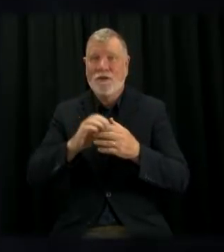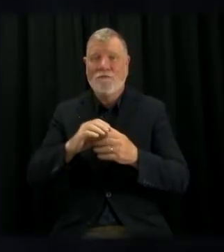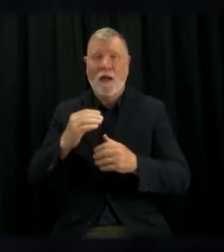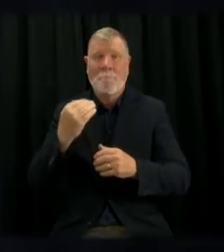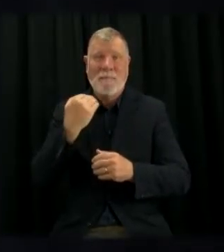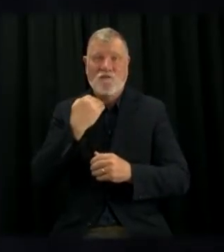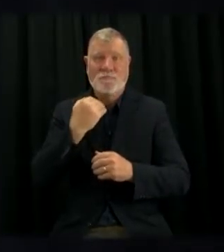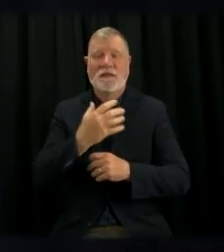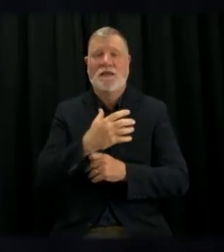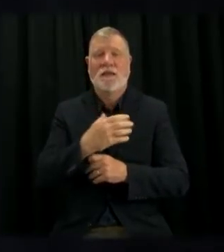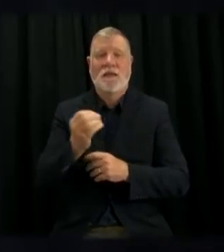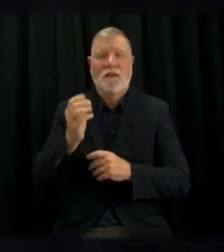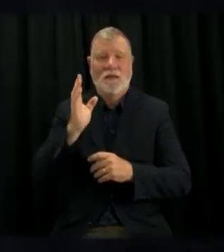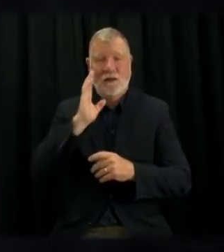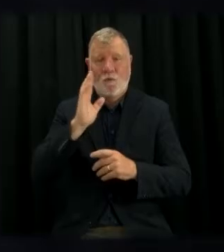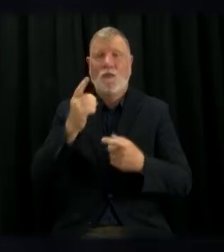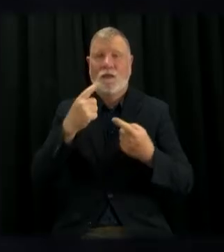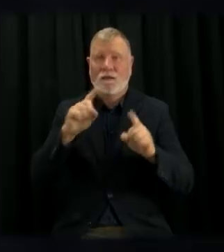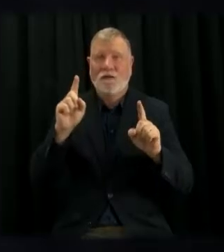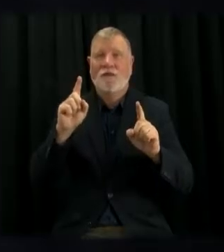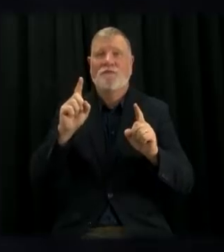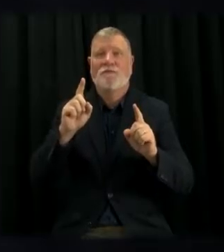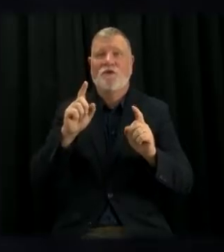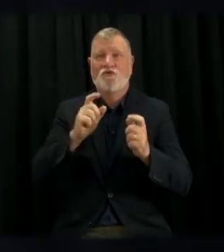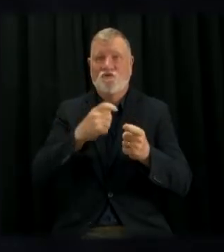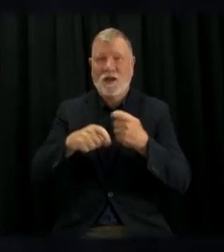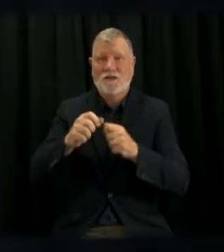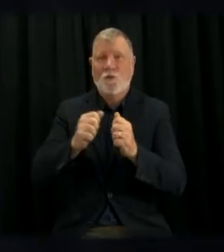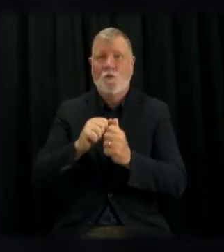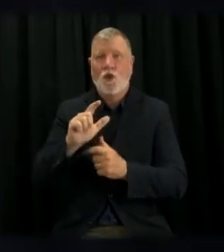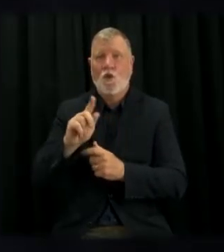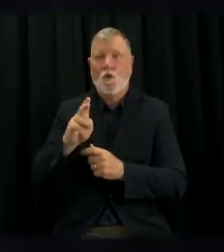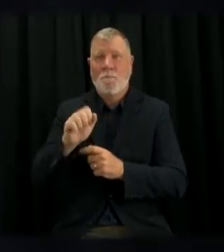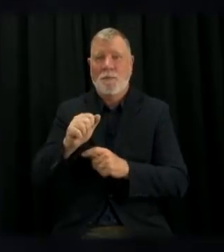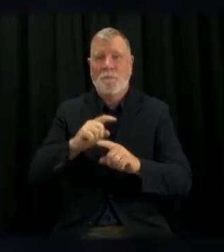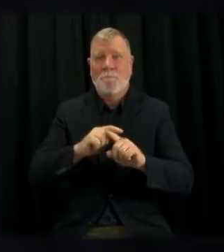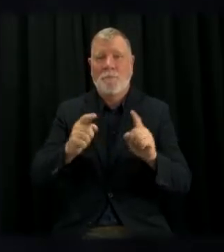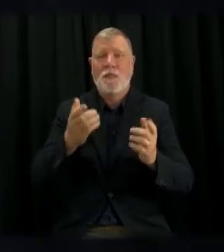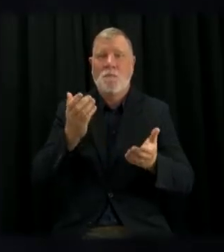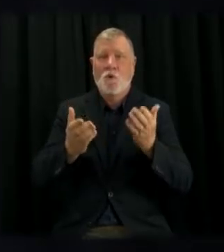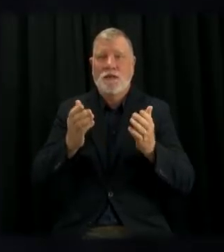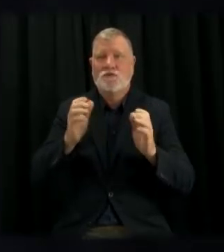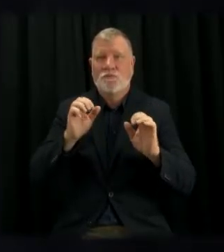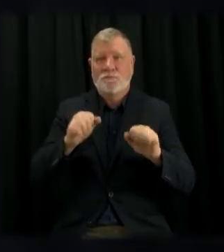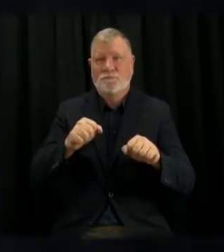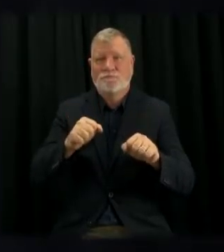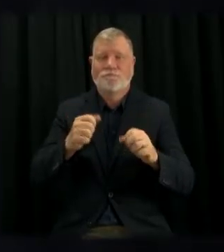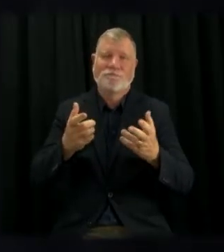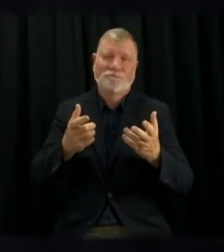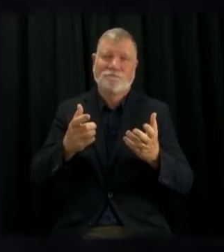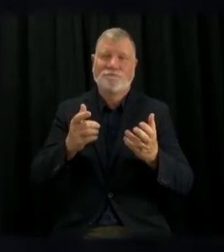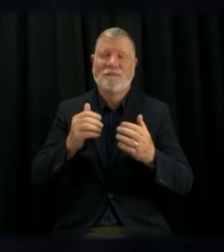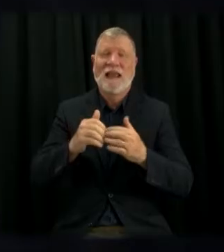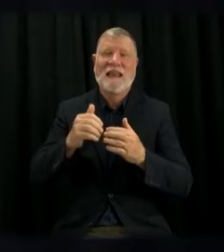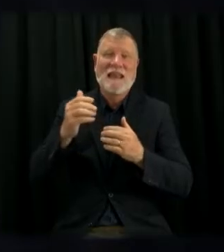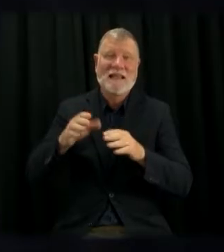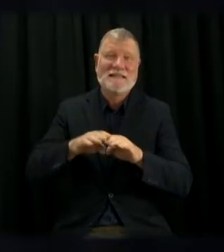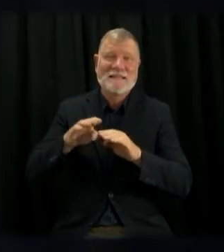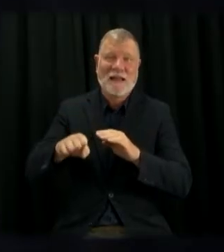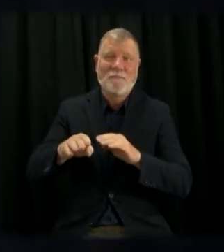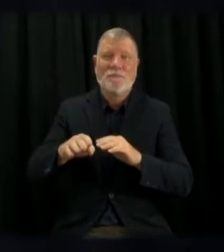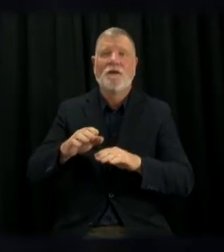de bancarrota y el costo de P3 de la transacción exitosa con Luma, pero también la transacción que